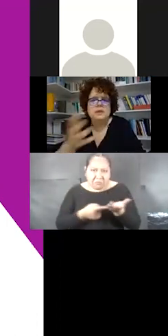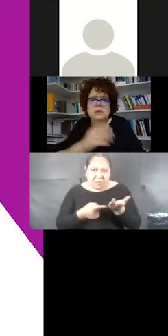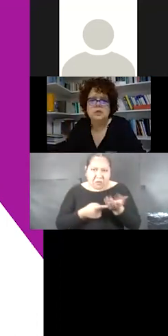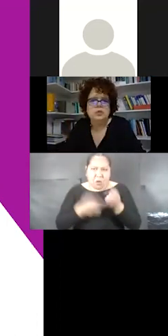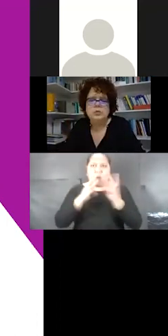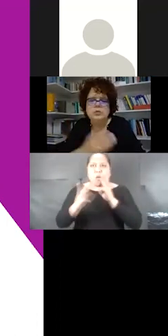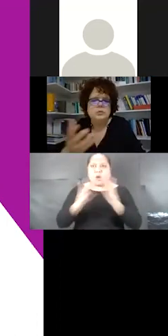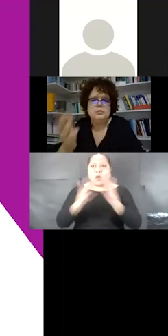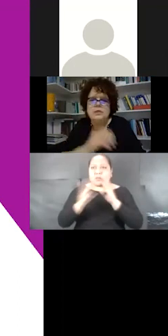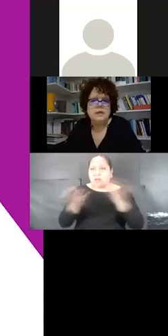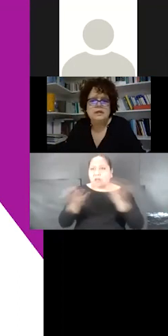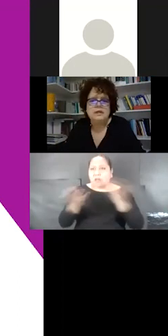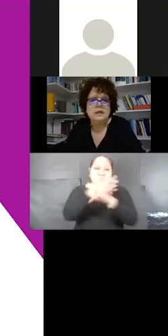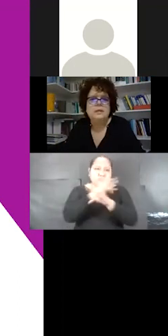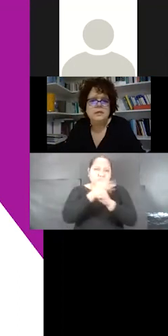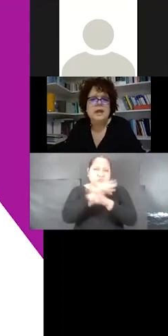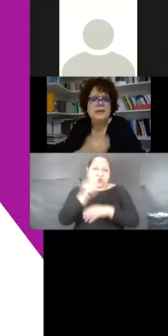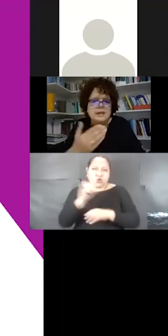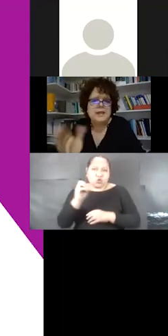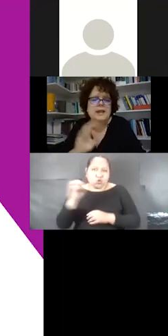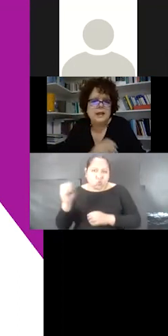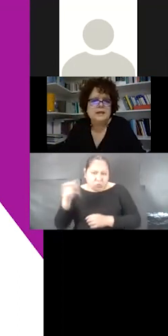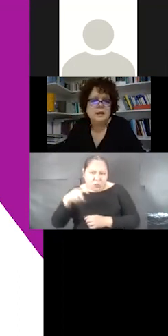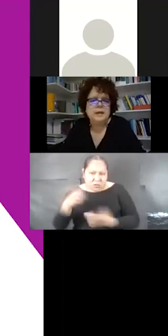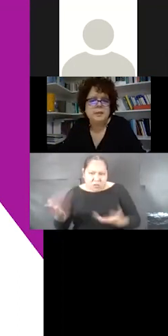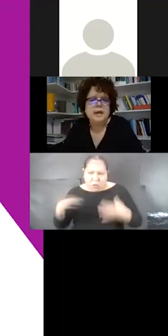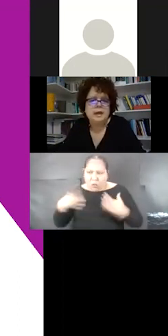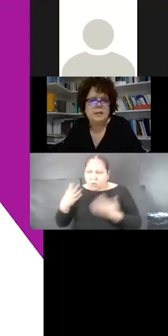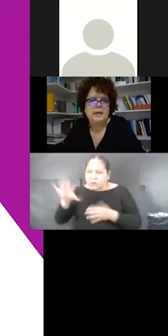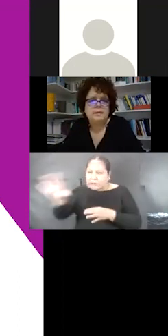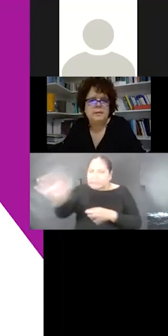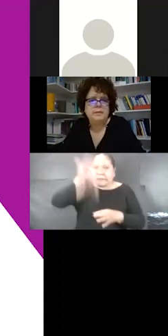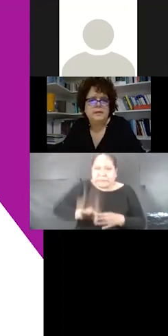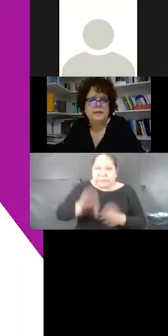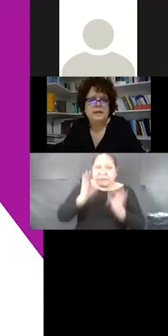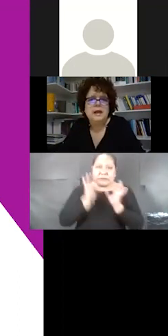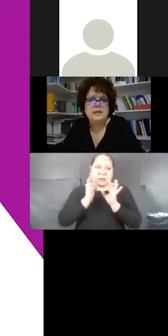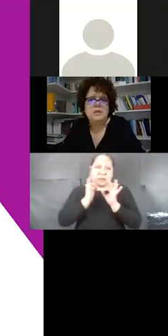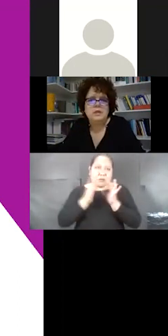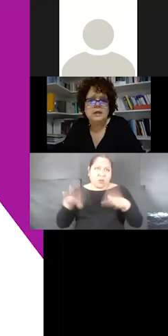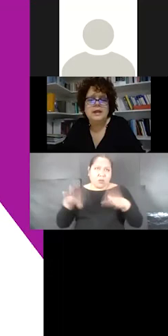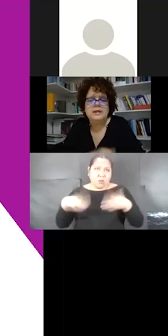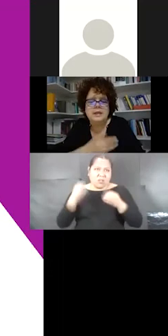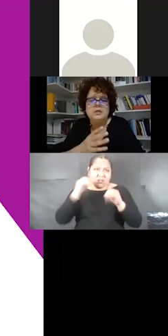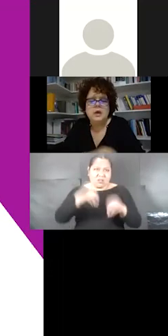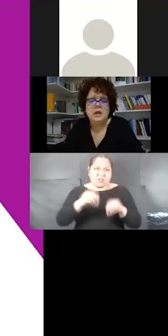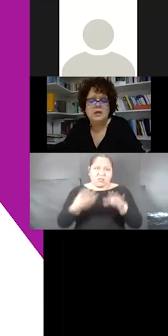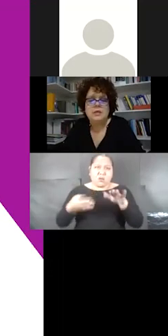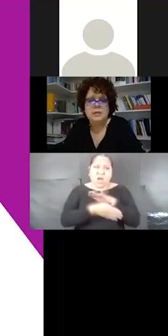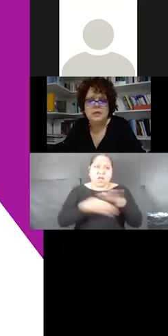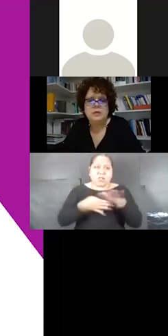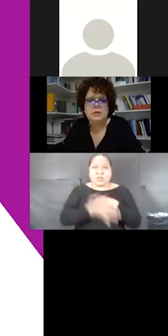o con Zoom, si se necesita, pues se tiene al intérprete para que tenga acceso a